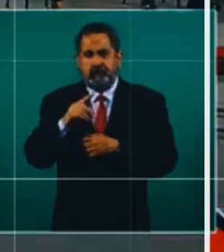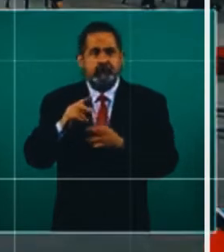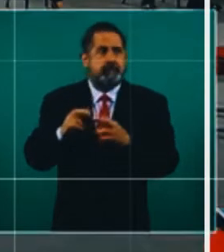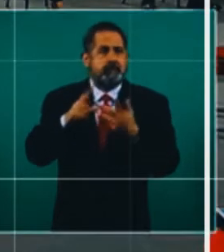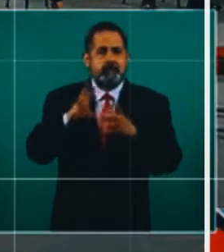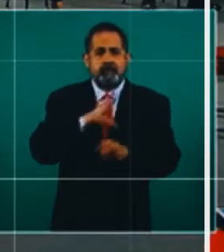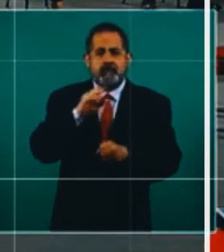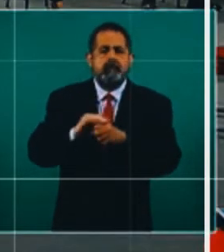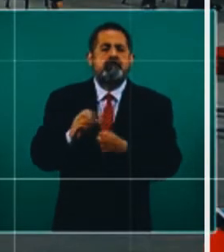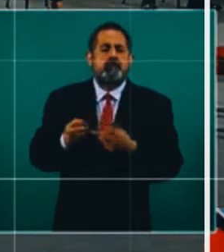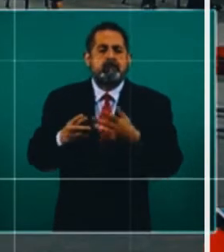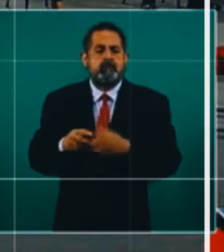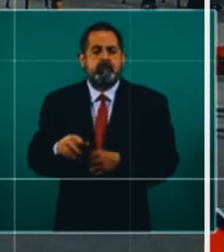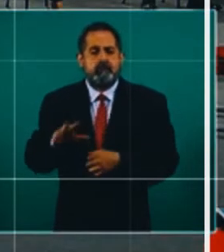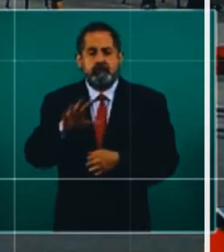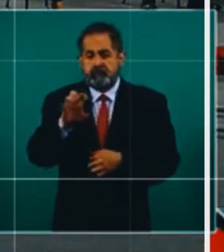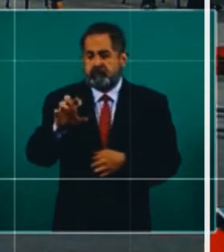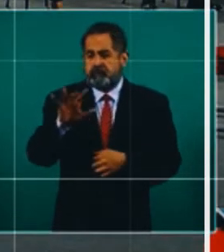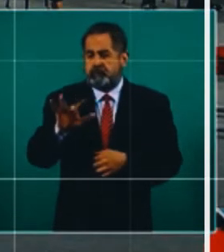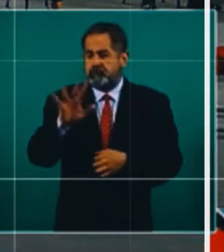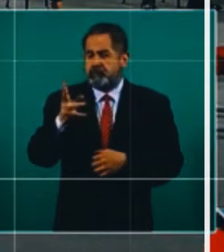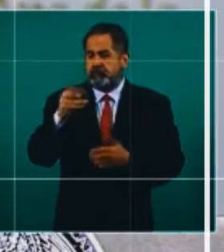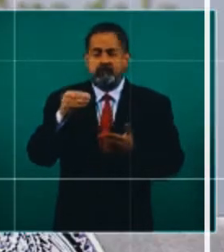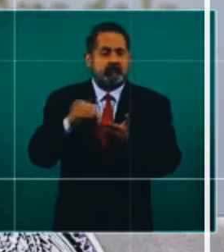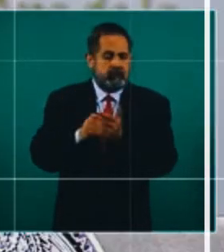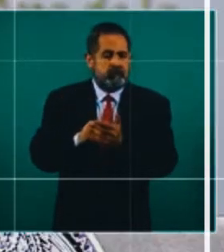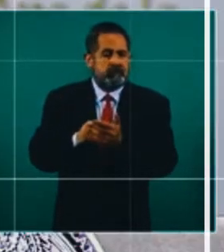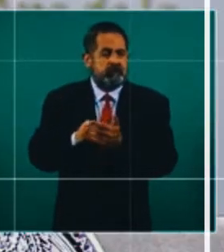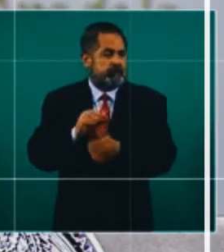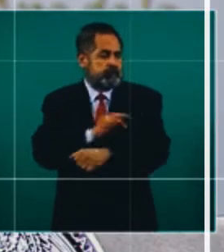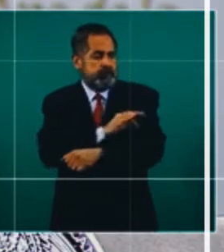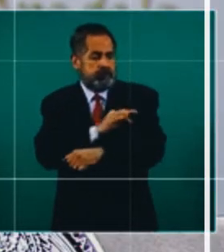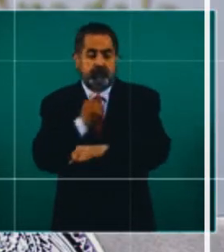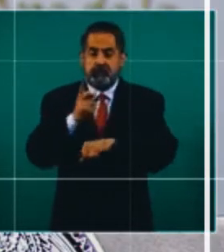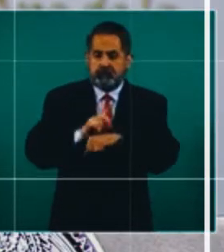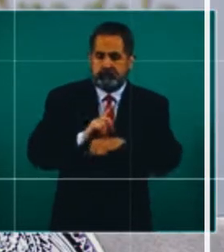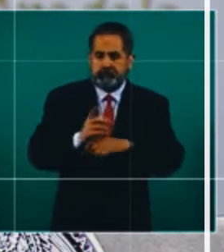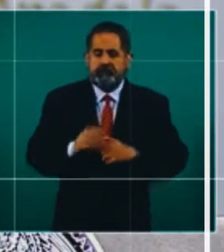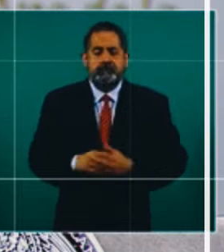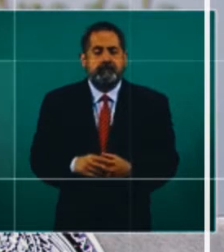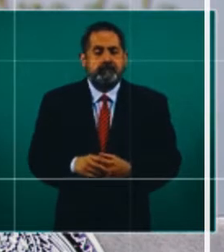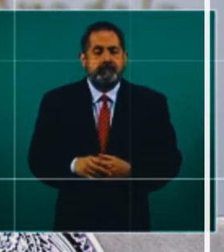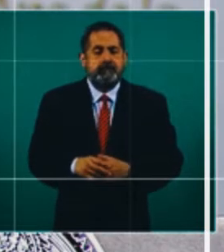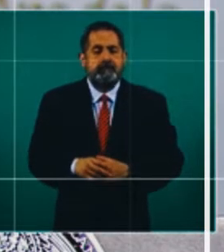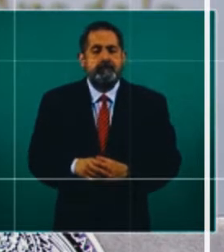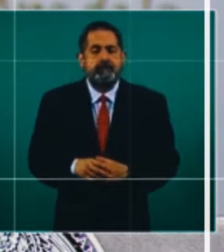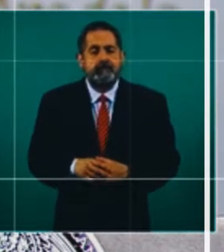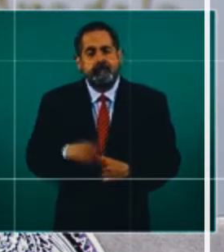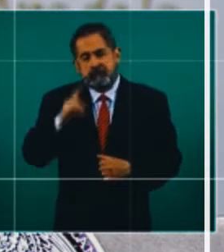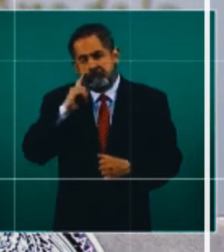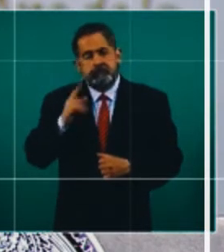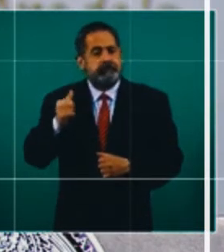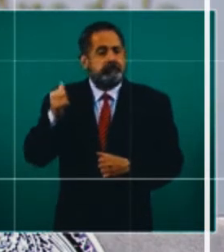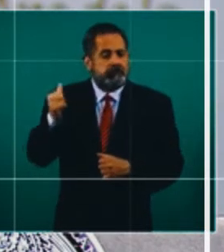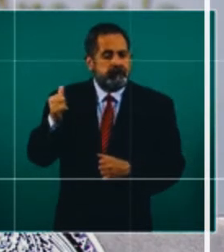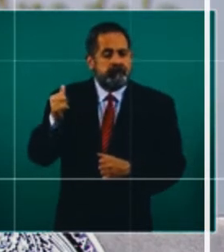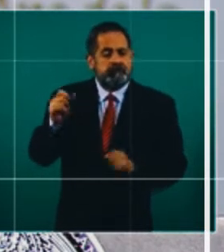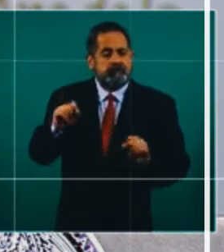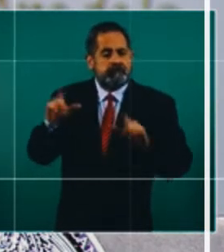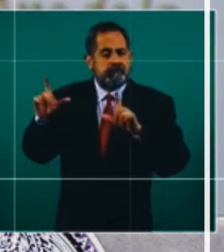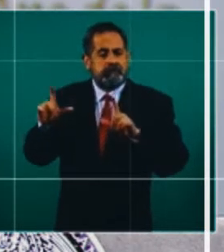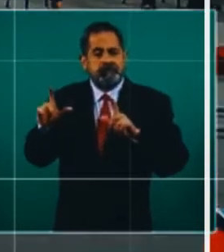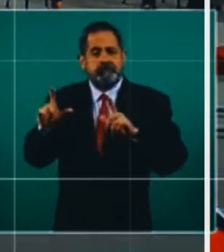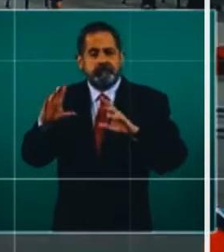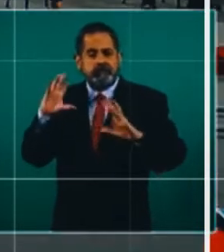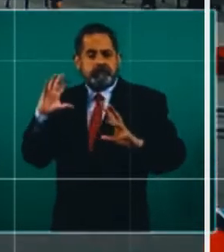momento, que son 554,000 dosis. En la siguiente imagen lo que vemos es el acumulado